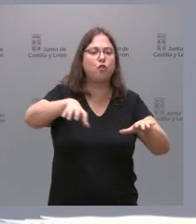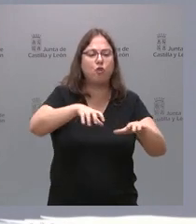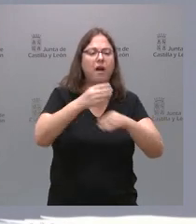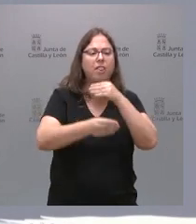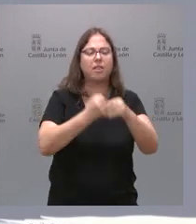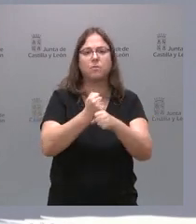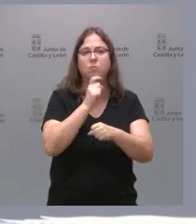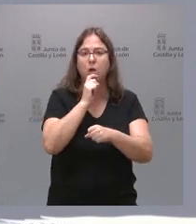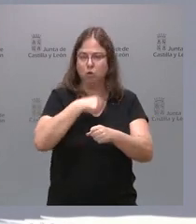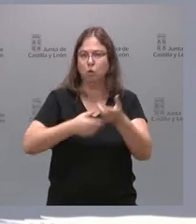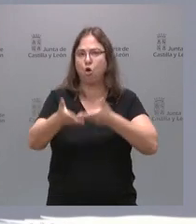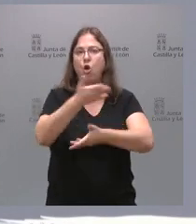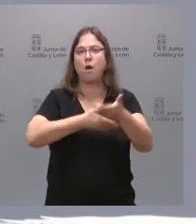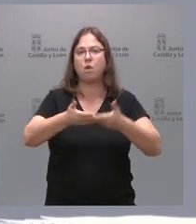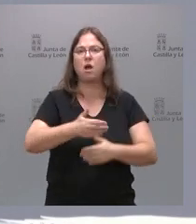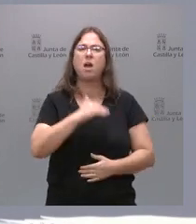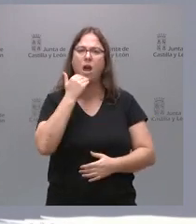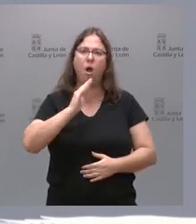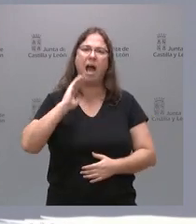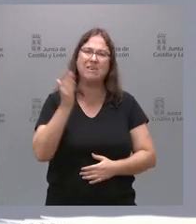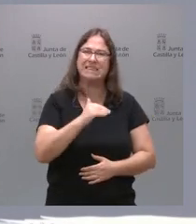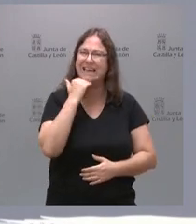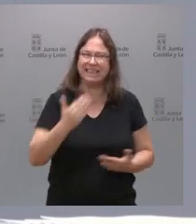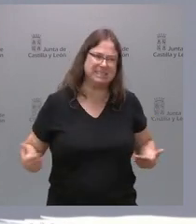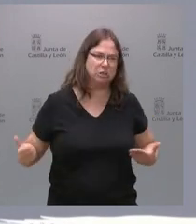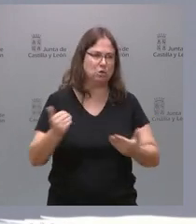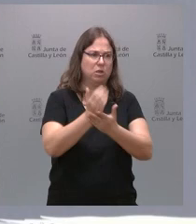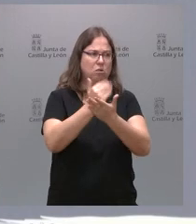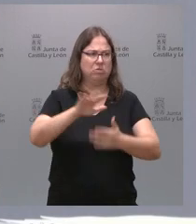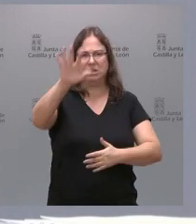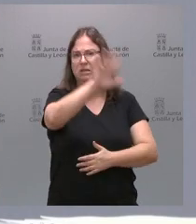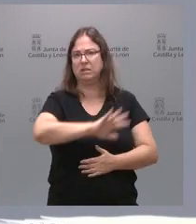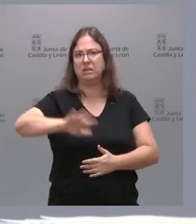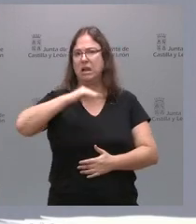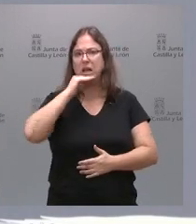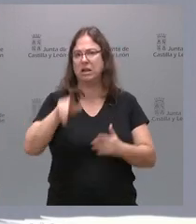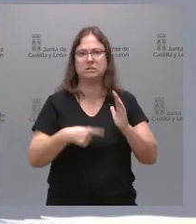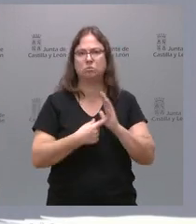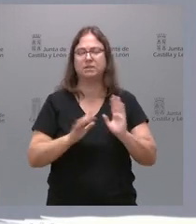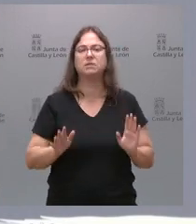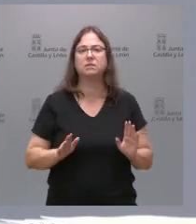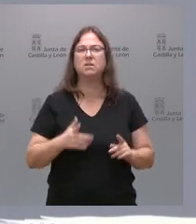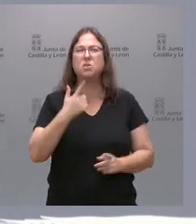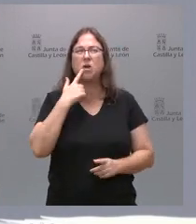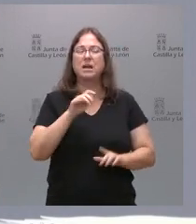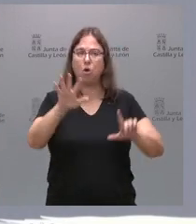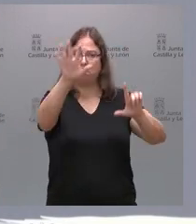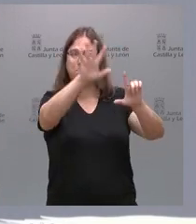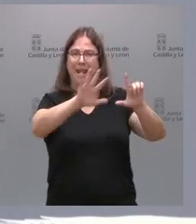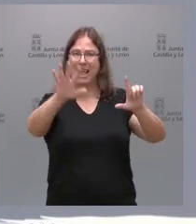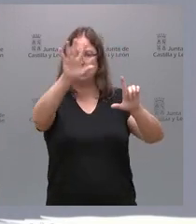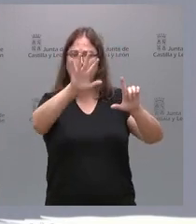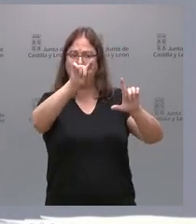a colaborar ya es algo que afecta a casi todas las comunidades autónomas de España yo creo que en la Península prácticamente